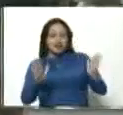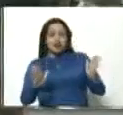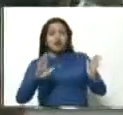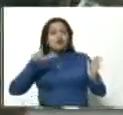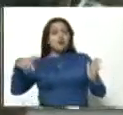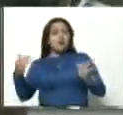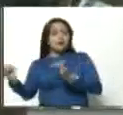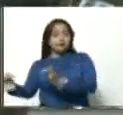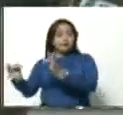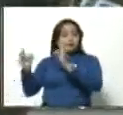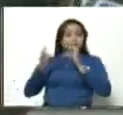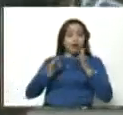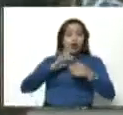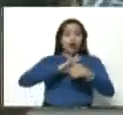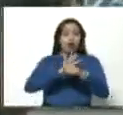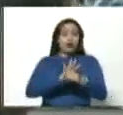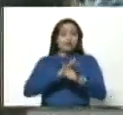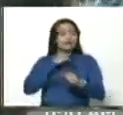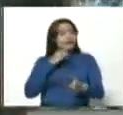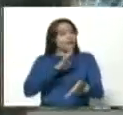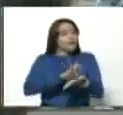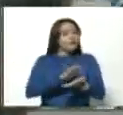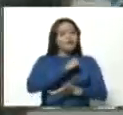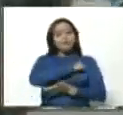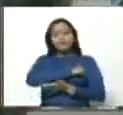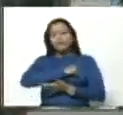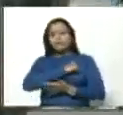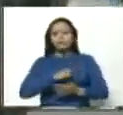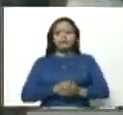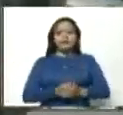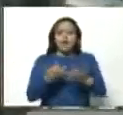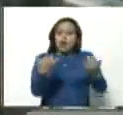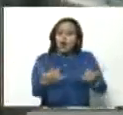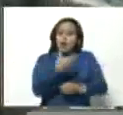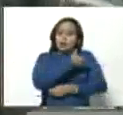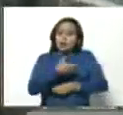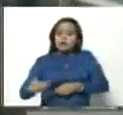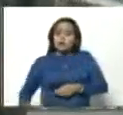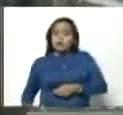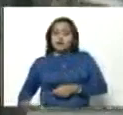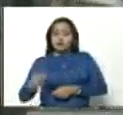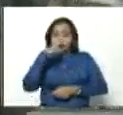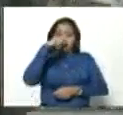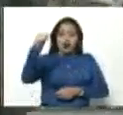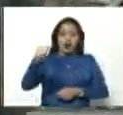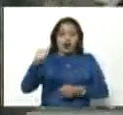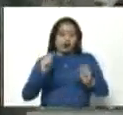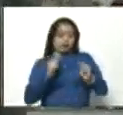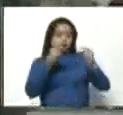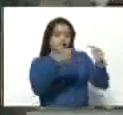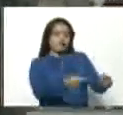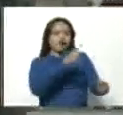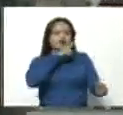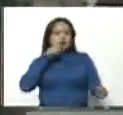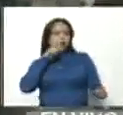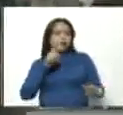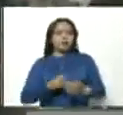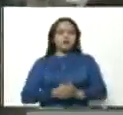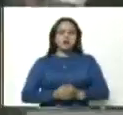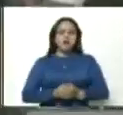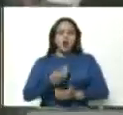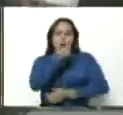de COVID y falleció. Ahora el presidente Nicolás Maduro renombró este hospital con el nombre